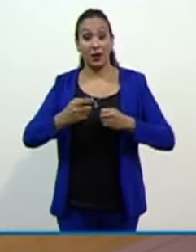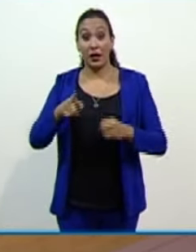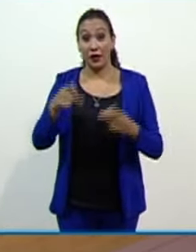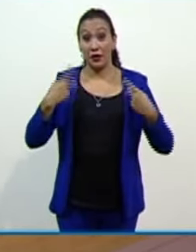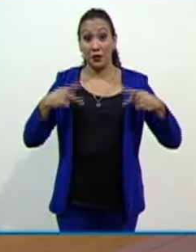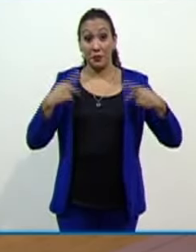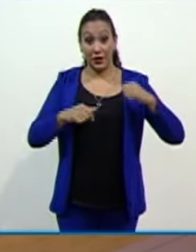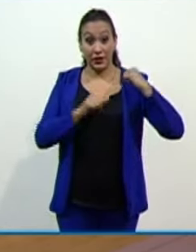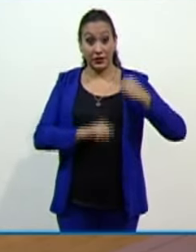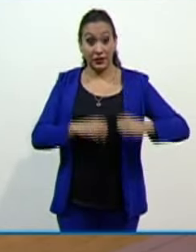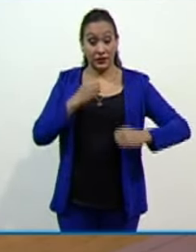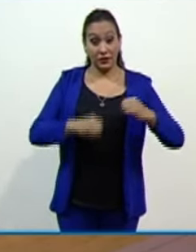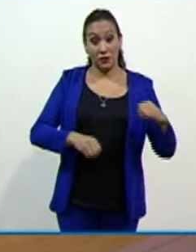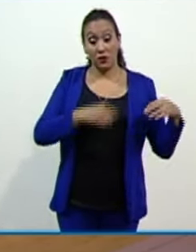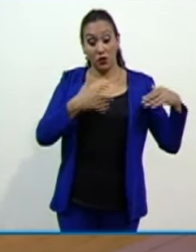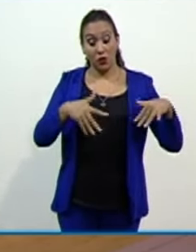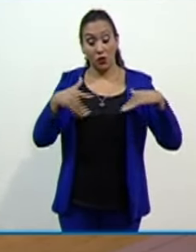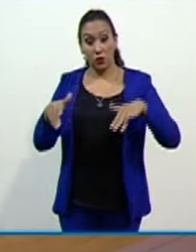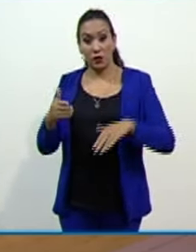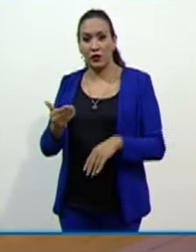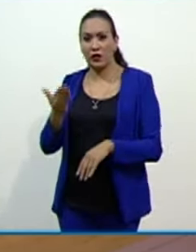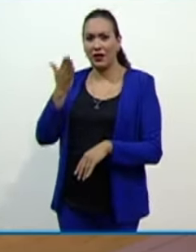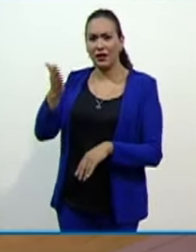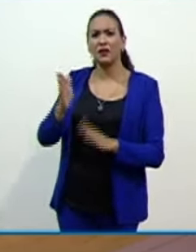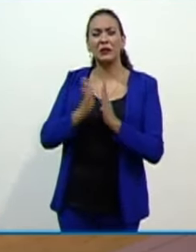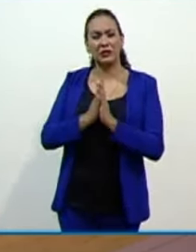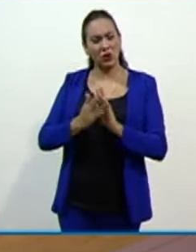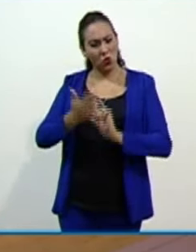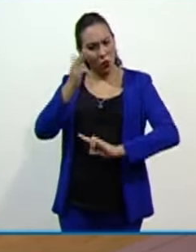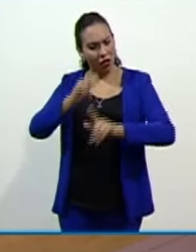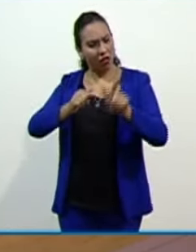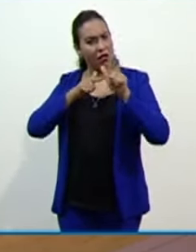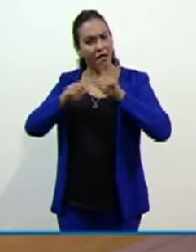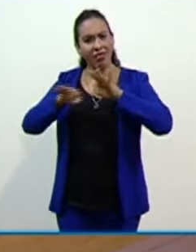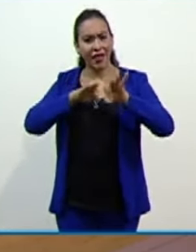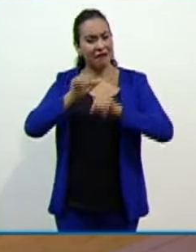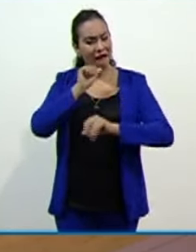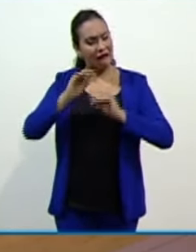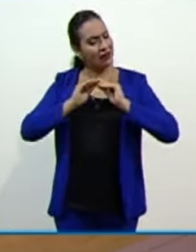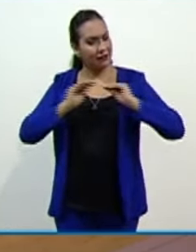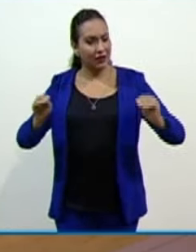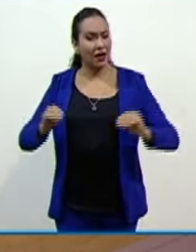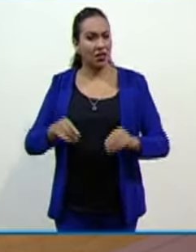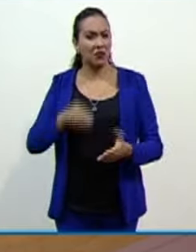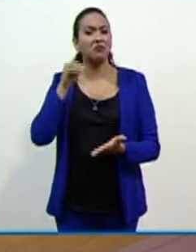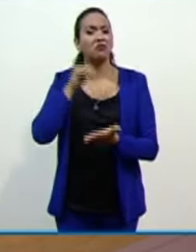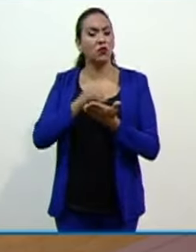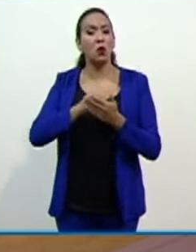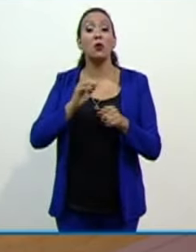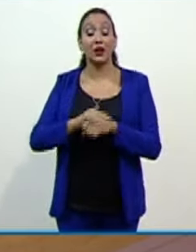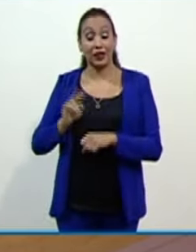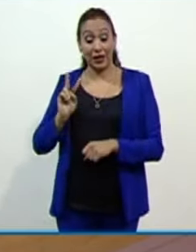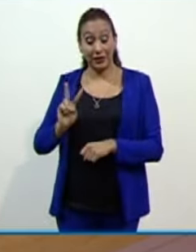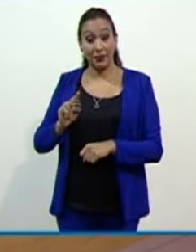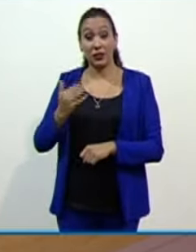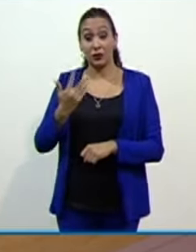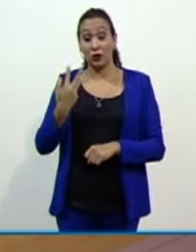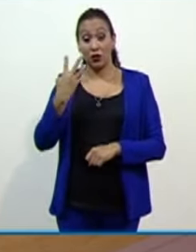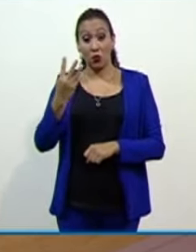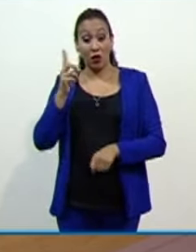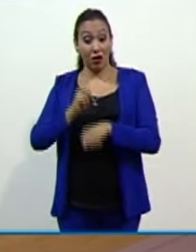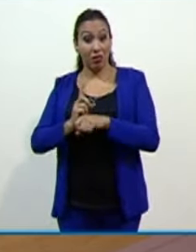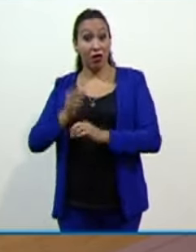del Poder Judicial demanda se prorrogue la suspensión de labores que este viernes cumple 54 días.